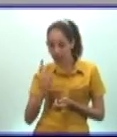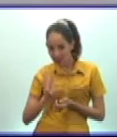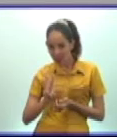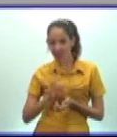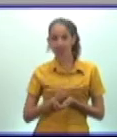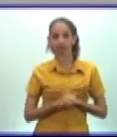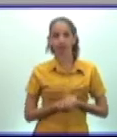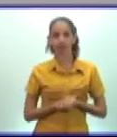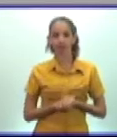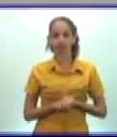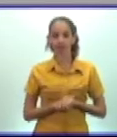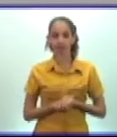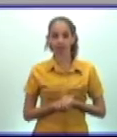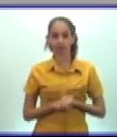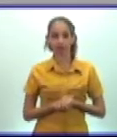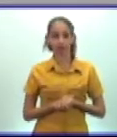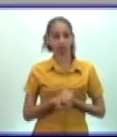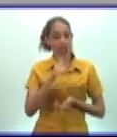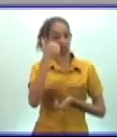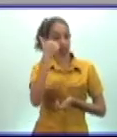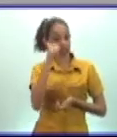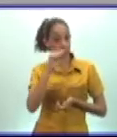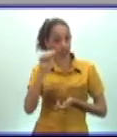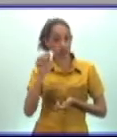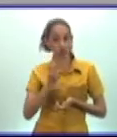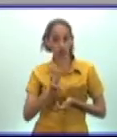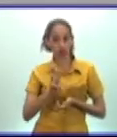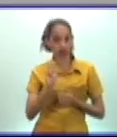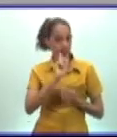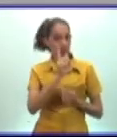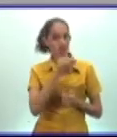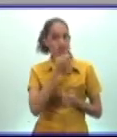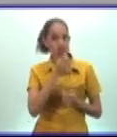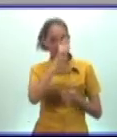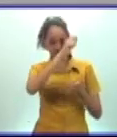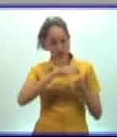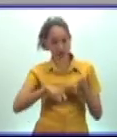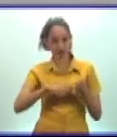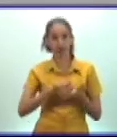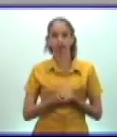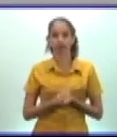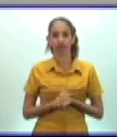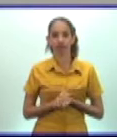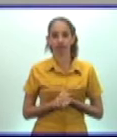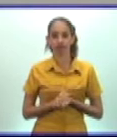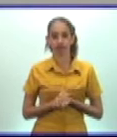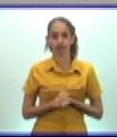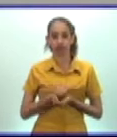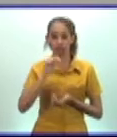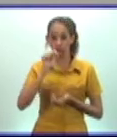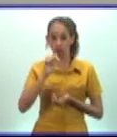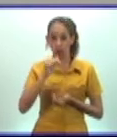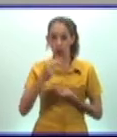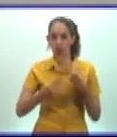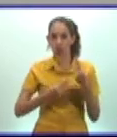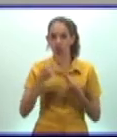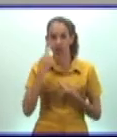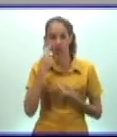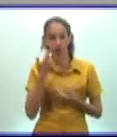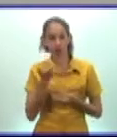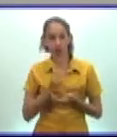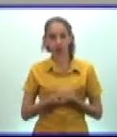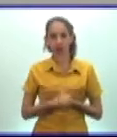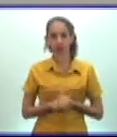10 tercios no lo puedo simplificar porque 10 no es un múltiplo de 3. Pasemos entonces al segundo sumando